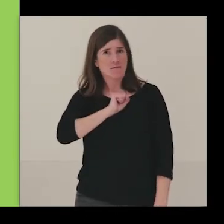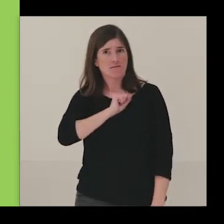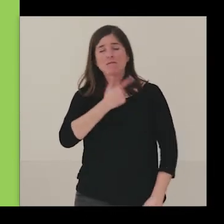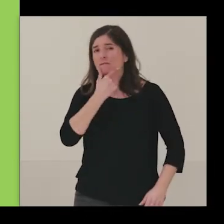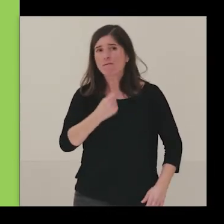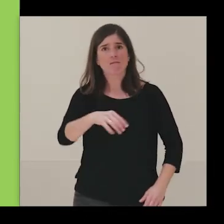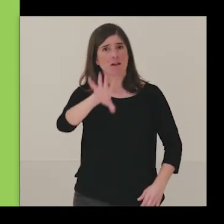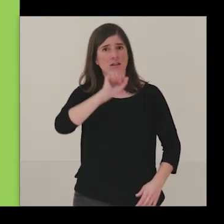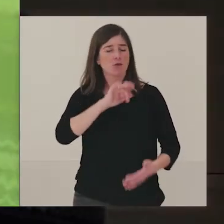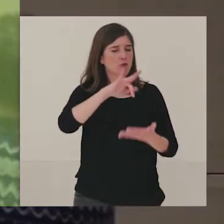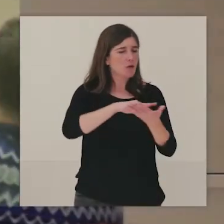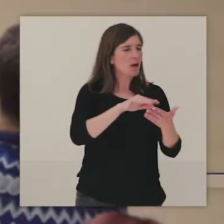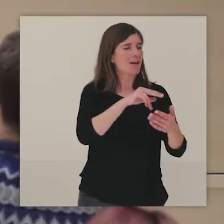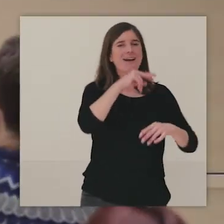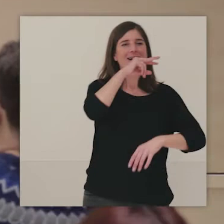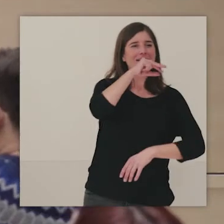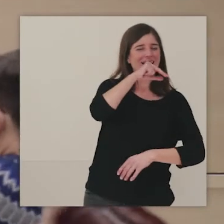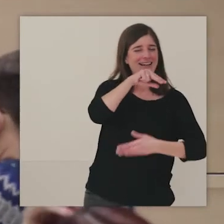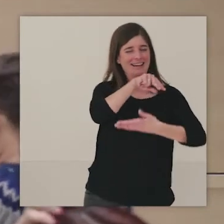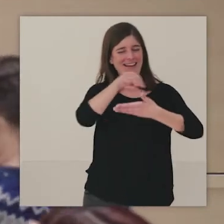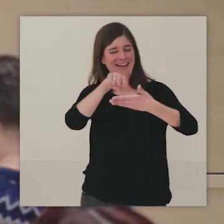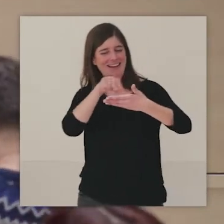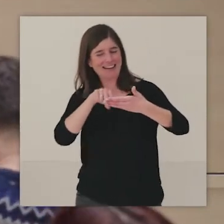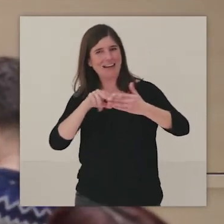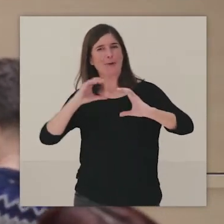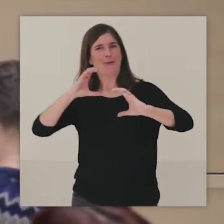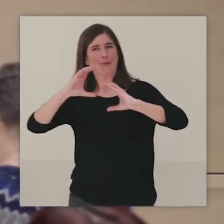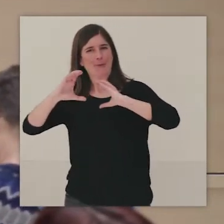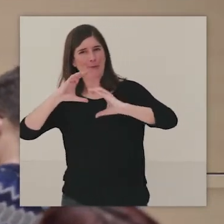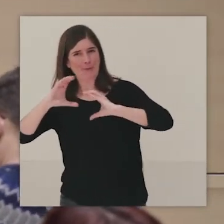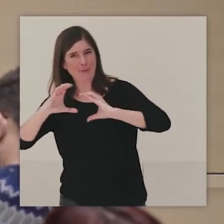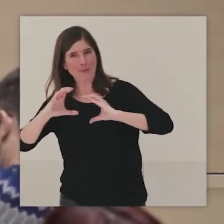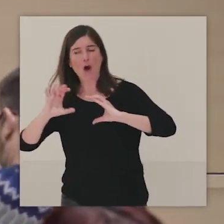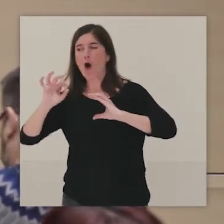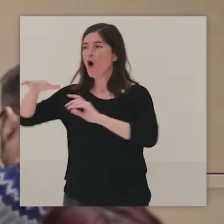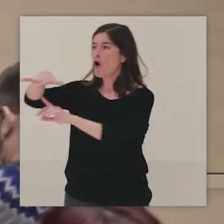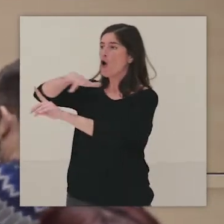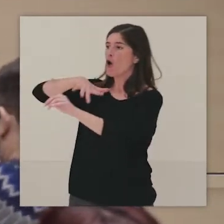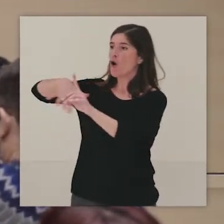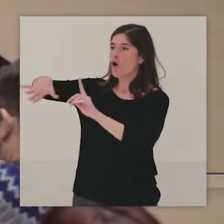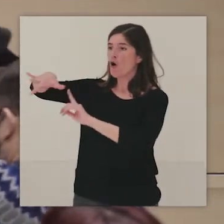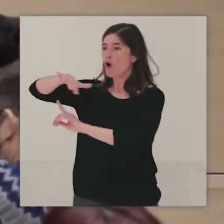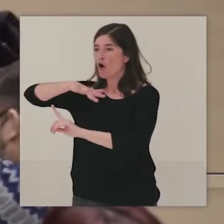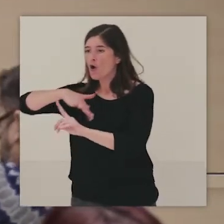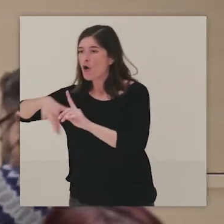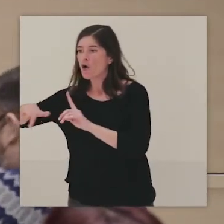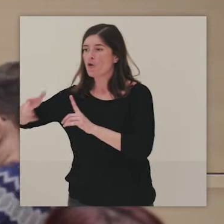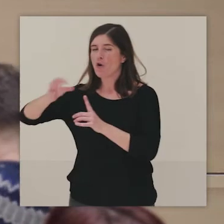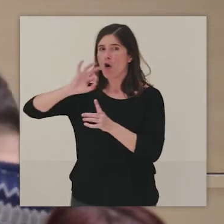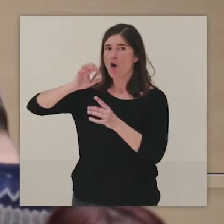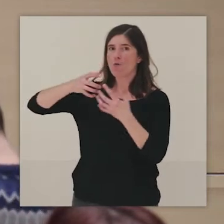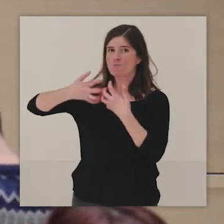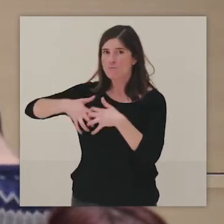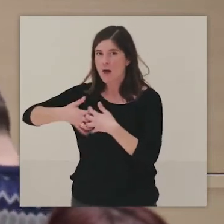hablando, cuando estamos leyendo, cuando estamos comunicando, cuando estamos desenvolviéndonos en un entorno, cuando utilizamos una máquina,